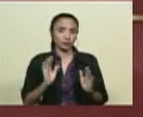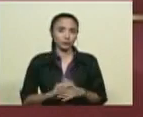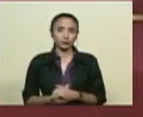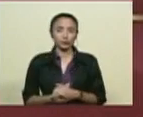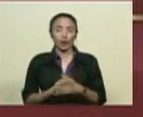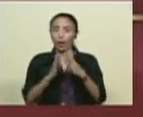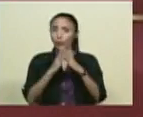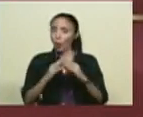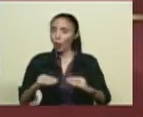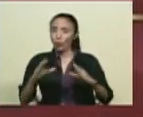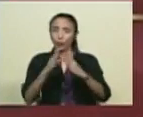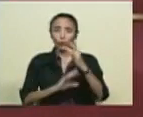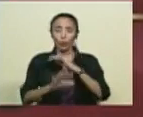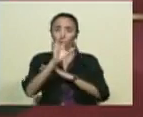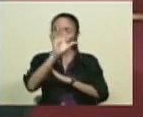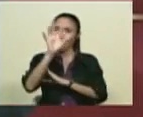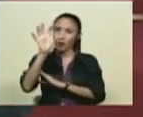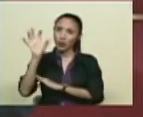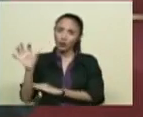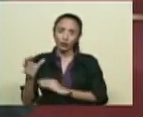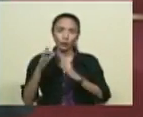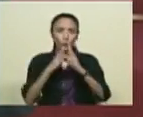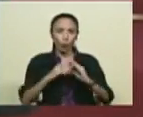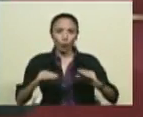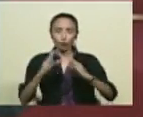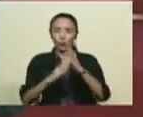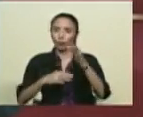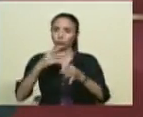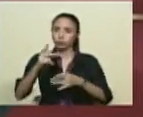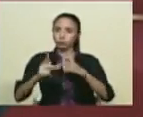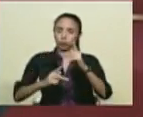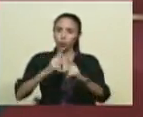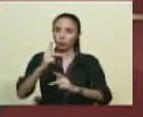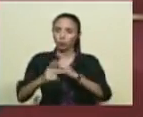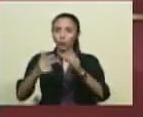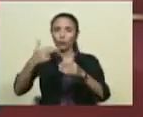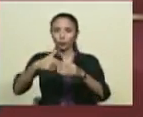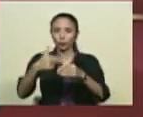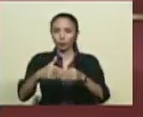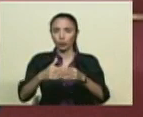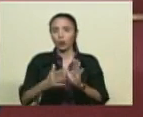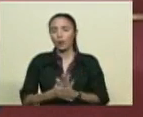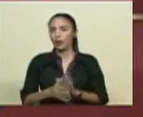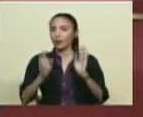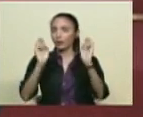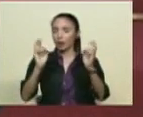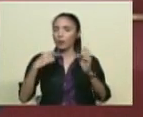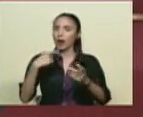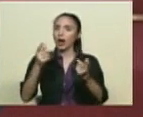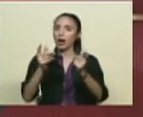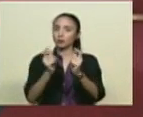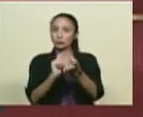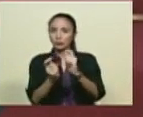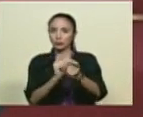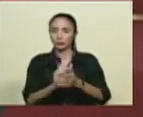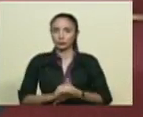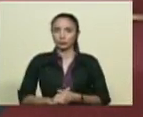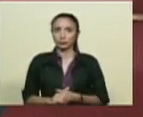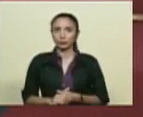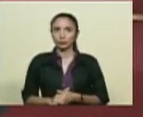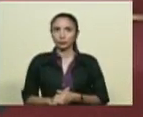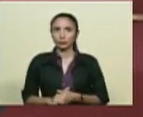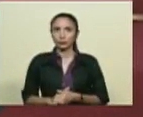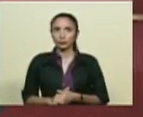a todos los países productores para que tengamos en agenda ese tema. Y sobre el tema de los países,